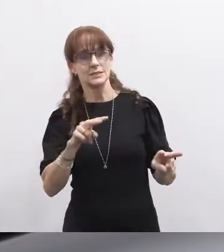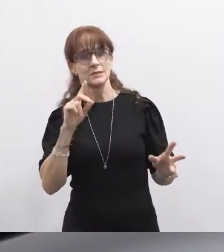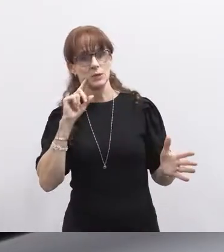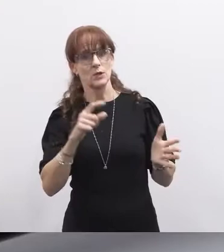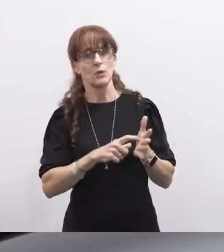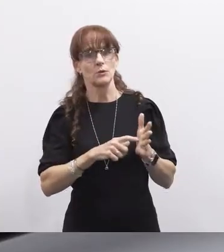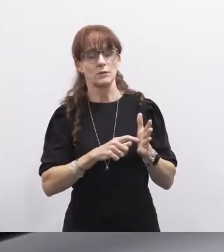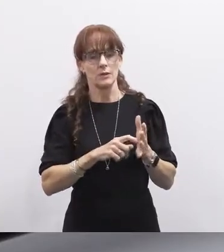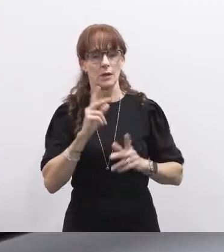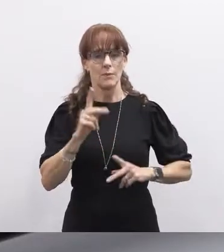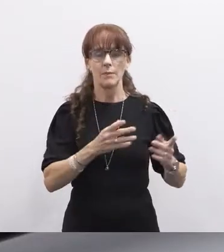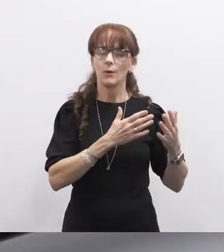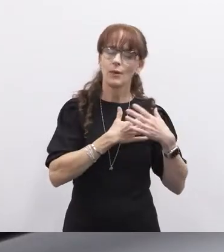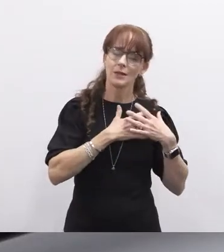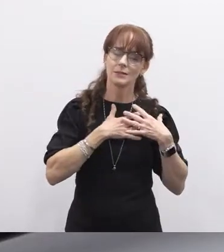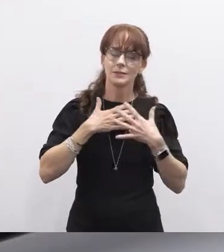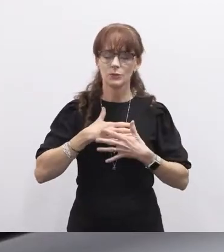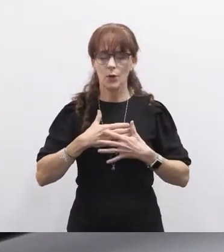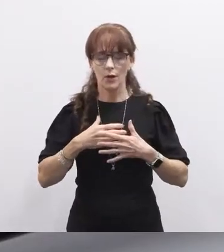vaya